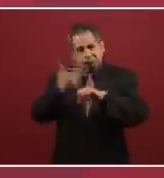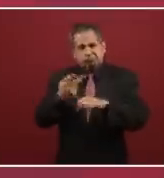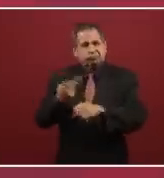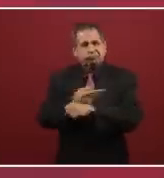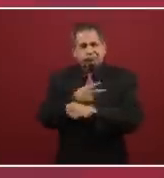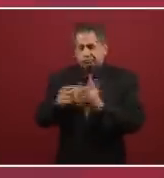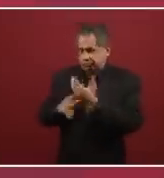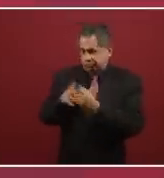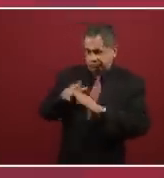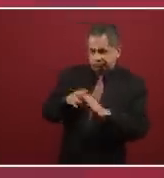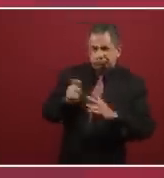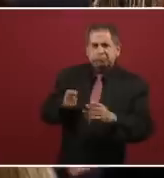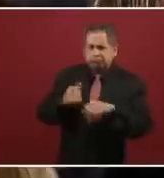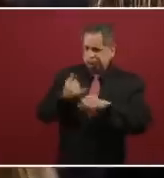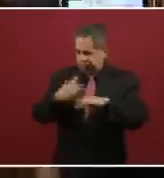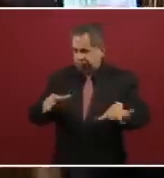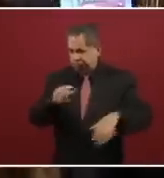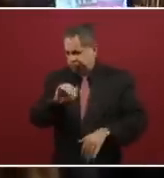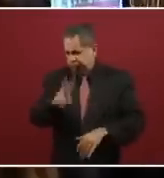haciendo.